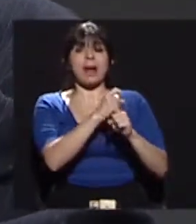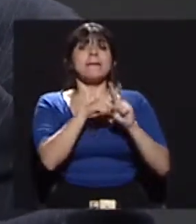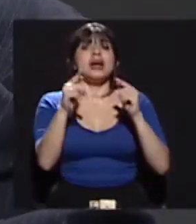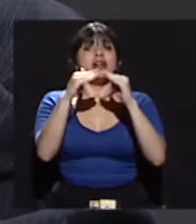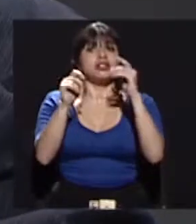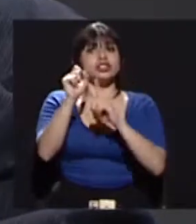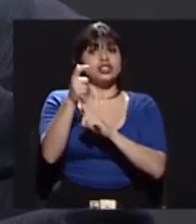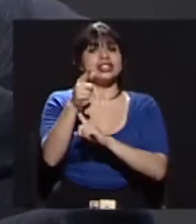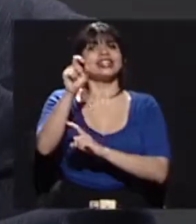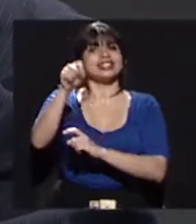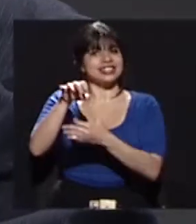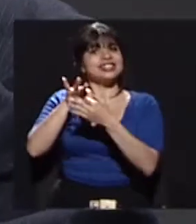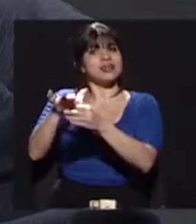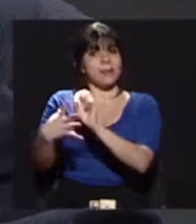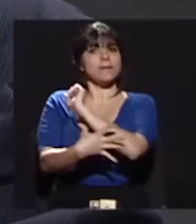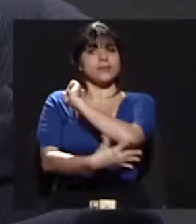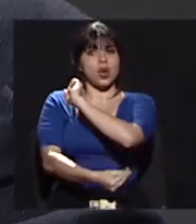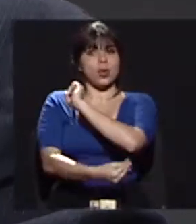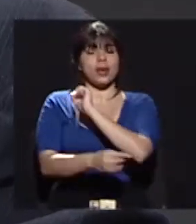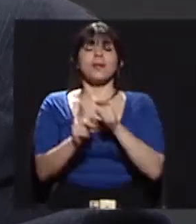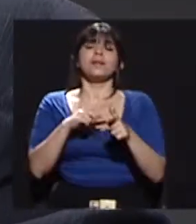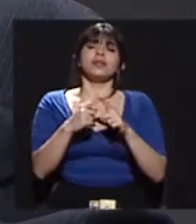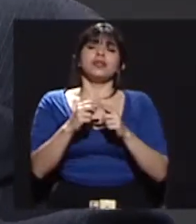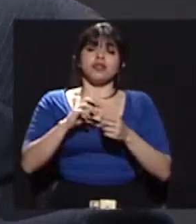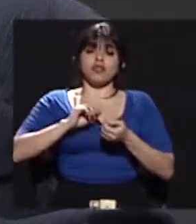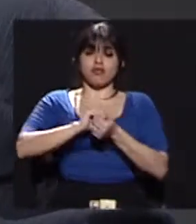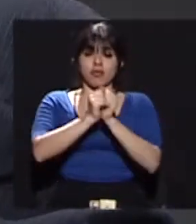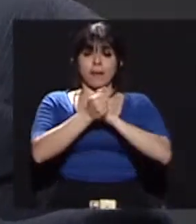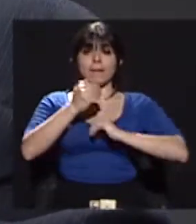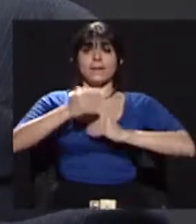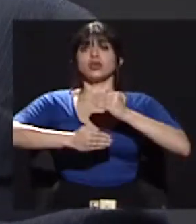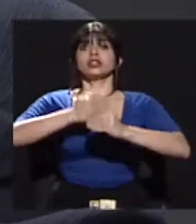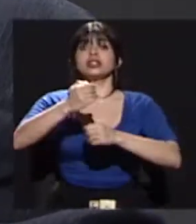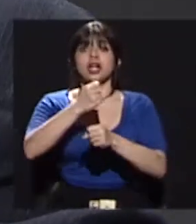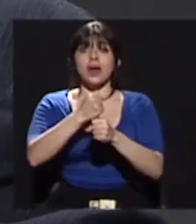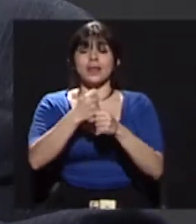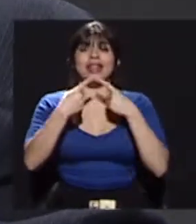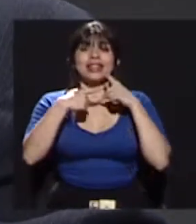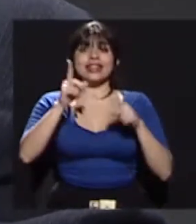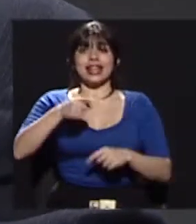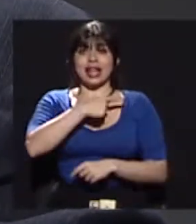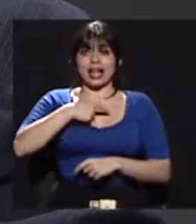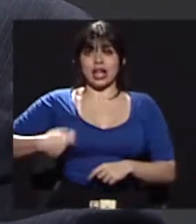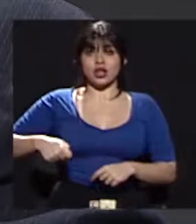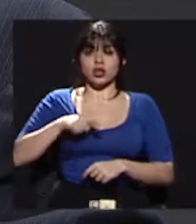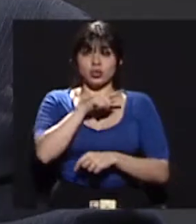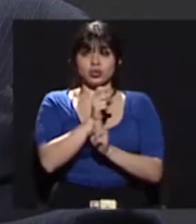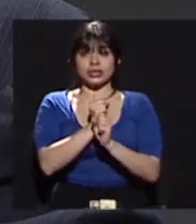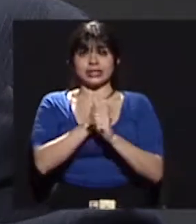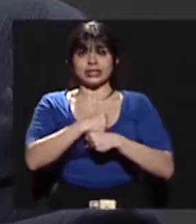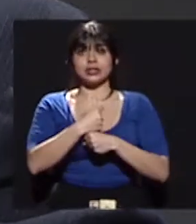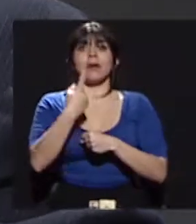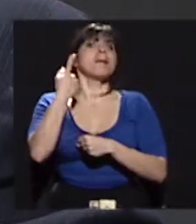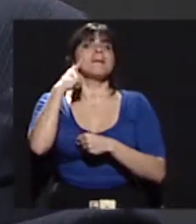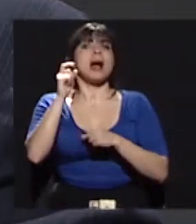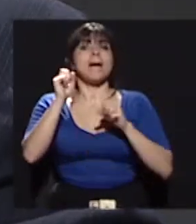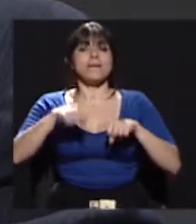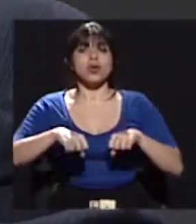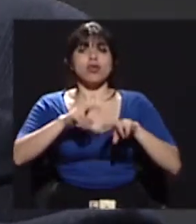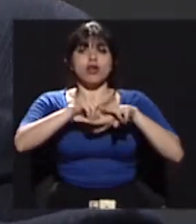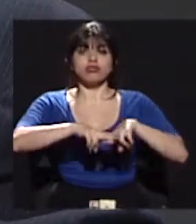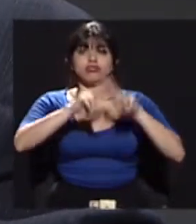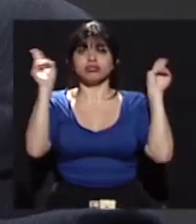la reforma procesal laboral el decreto que usted hace para levantar el